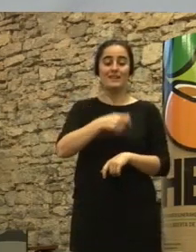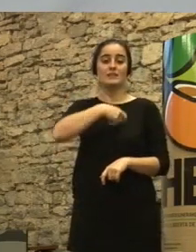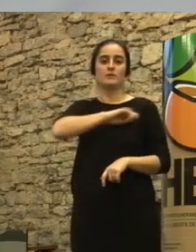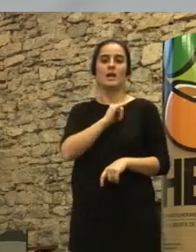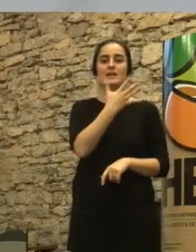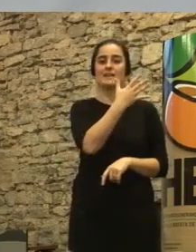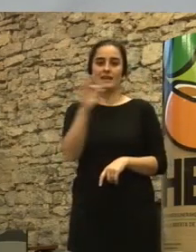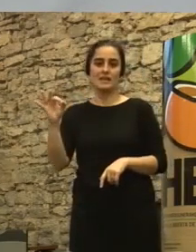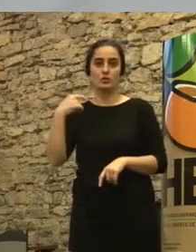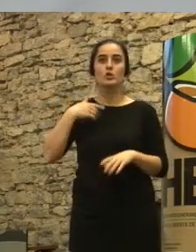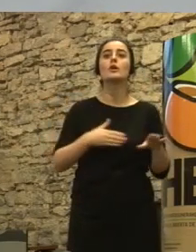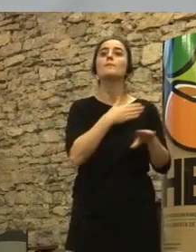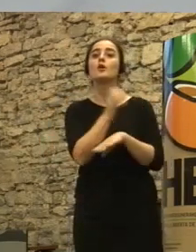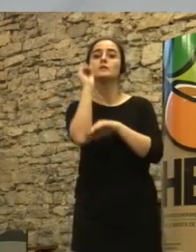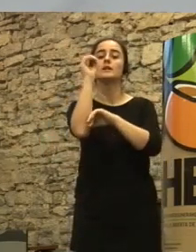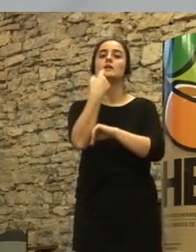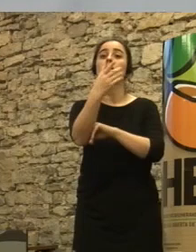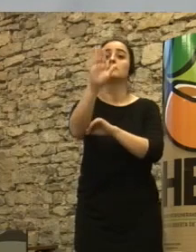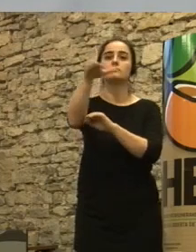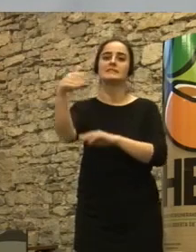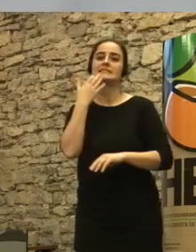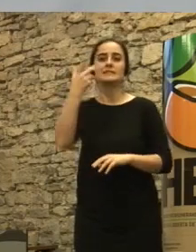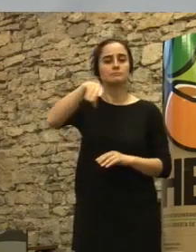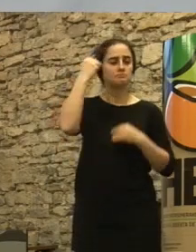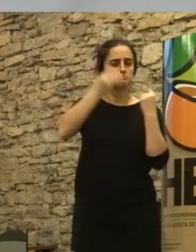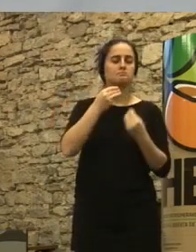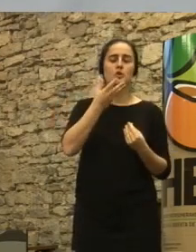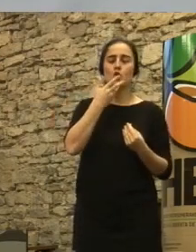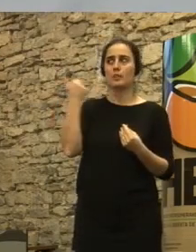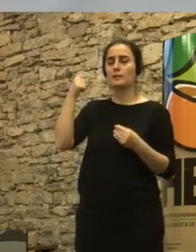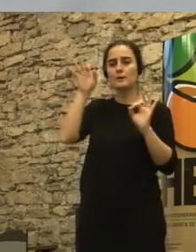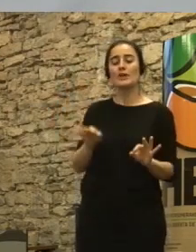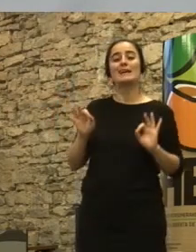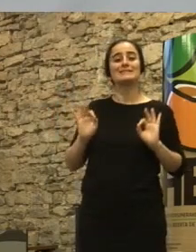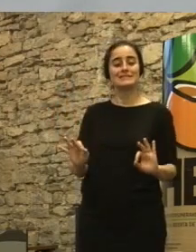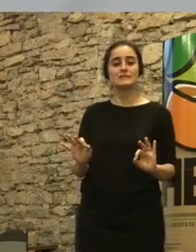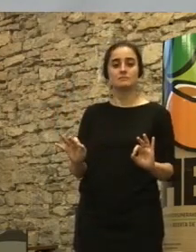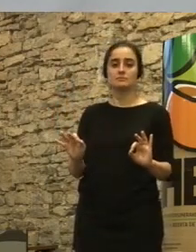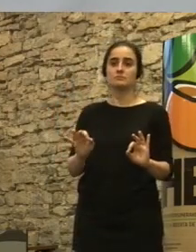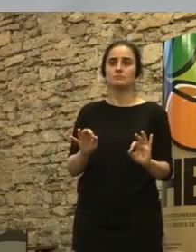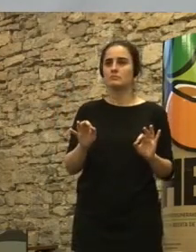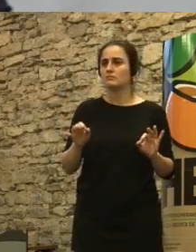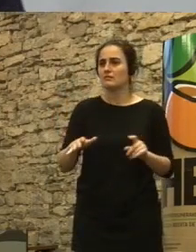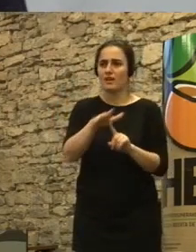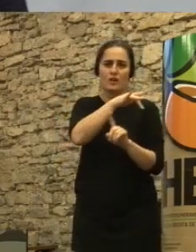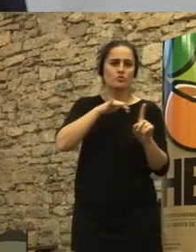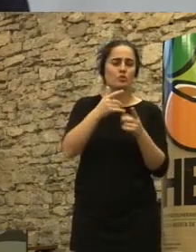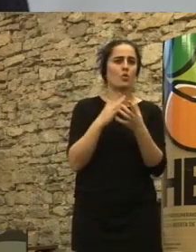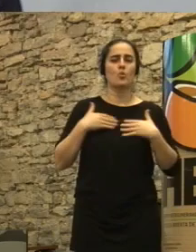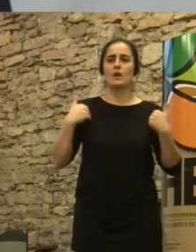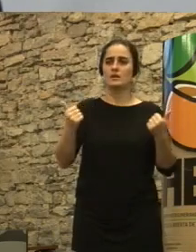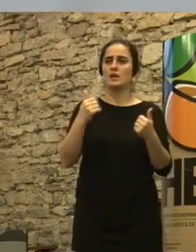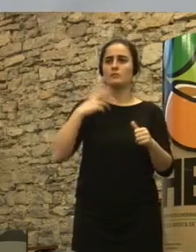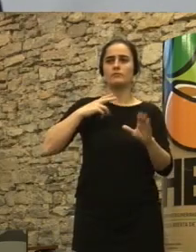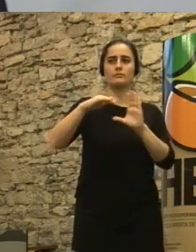vez que voy a hablar siempre digo, señores, señoras, si creéis que conocéis a alguien así, en cualquiera de vuestros entornos, mandarnos